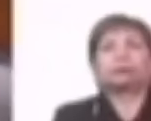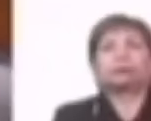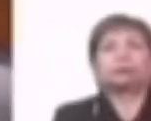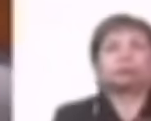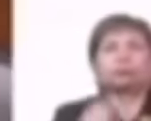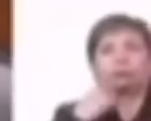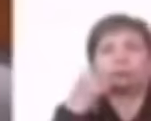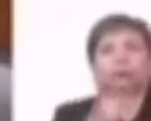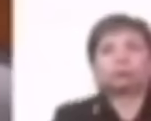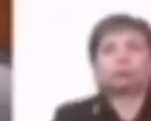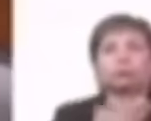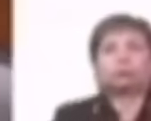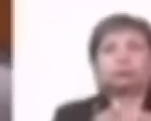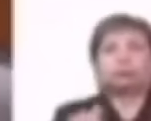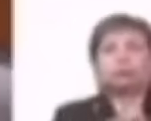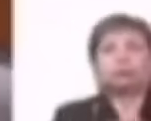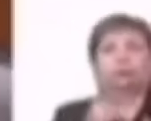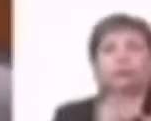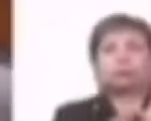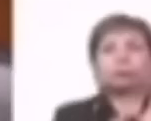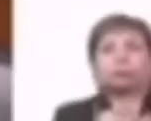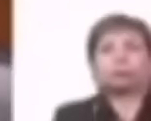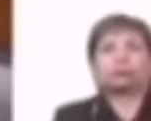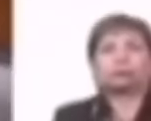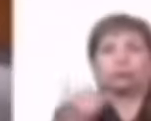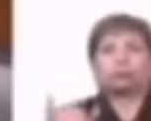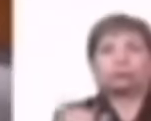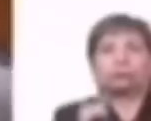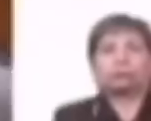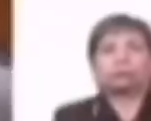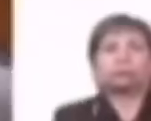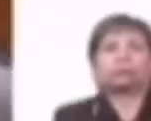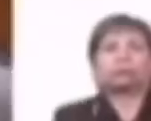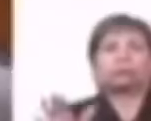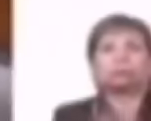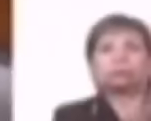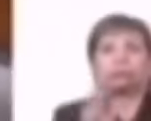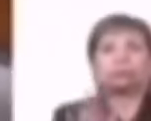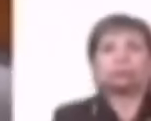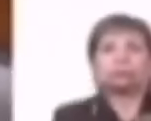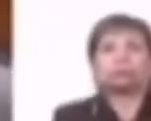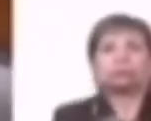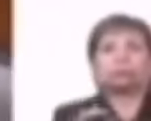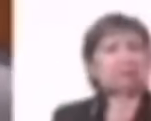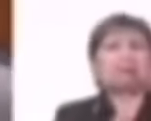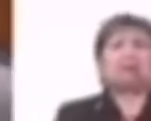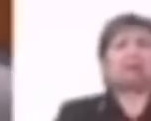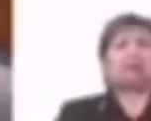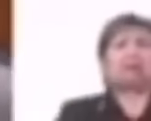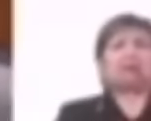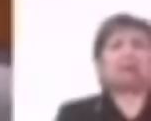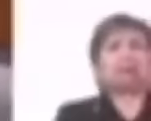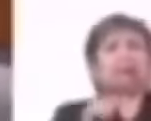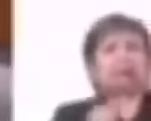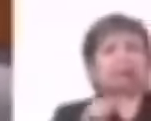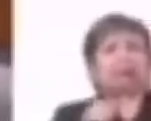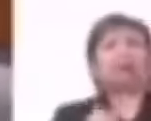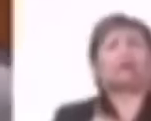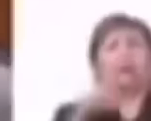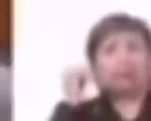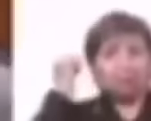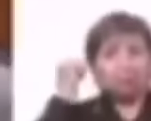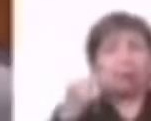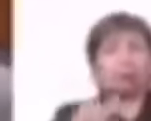era denunciado por terrorismo. Hoy las calles se nos llenan de violentistas. Esos son los